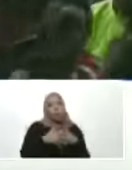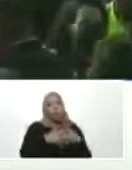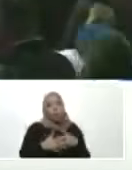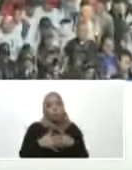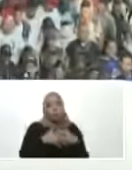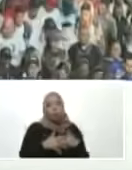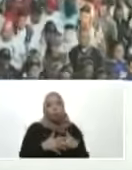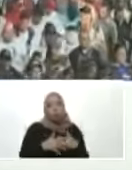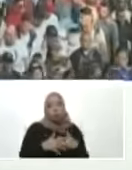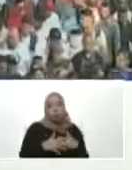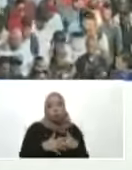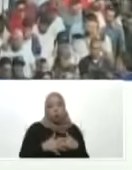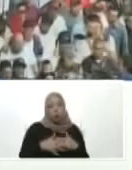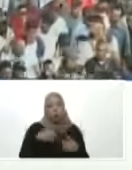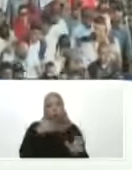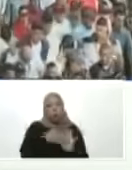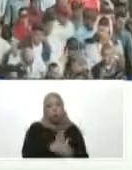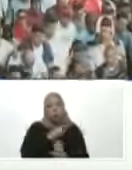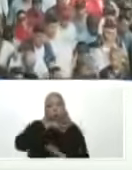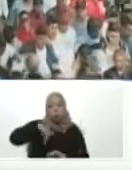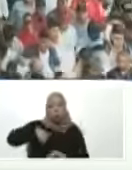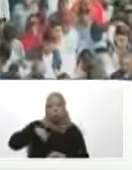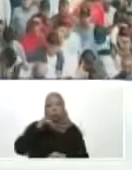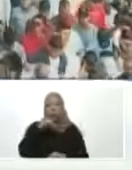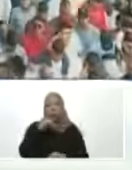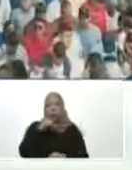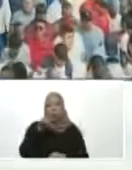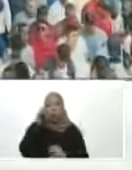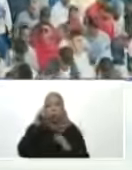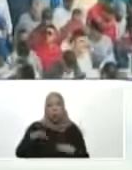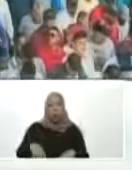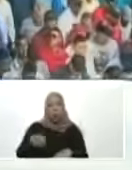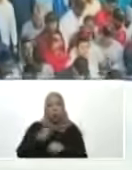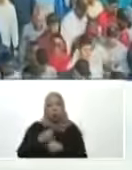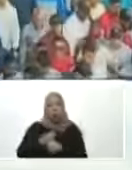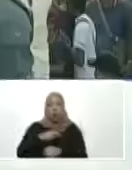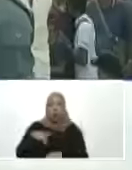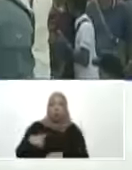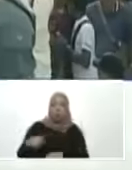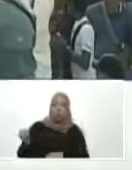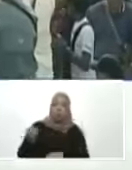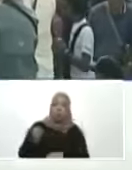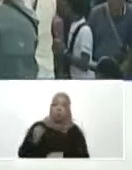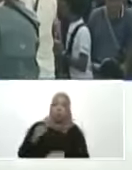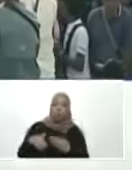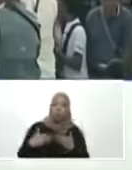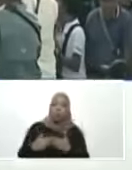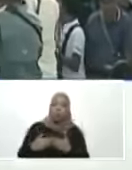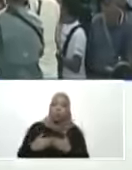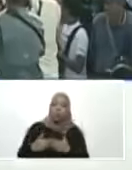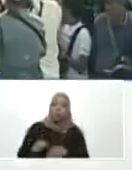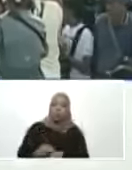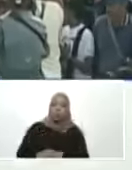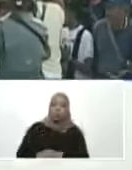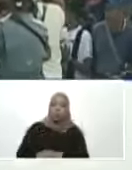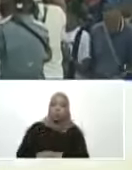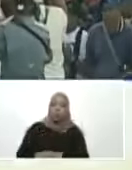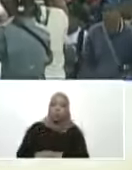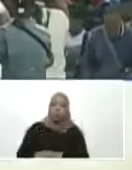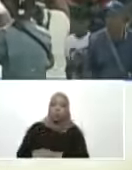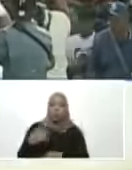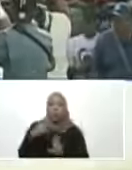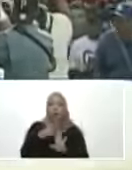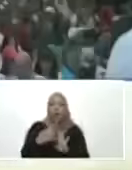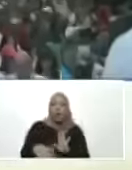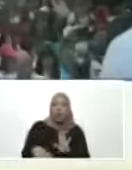que termina en la droga y la de autodestrucción del ser humano, o la defensa del derecho a la familia, del derecho